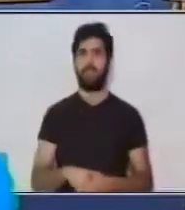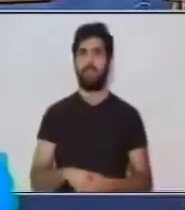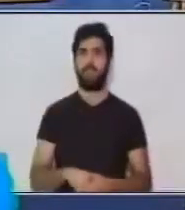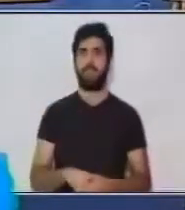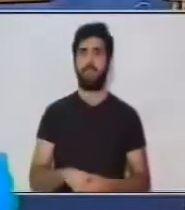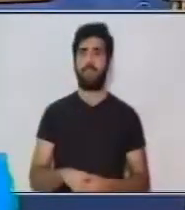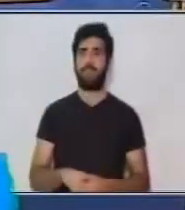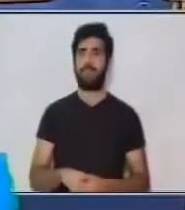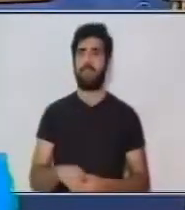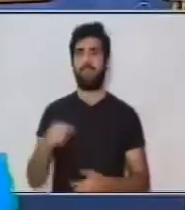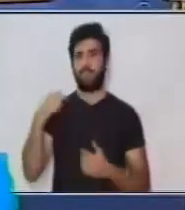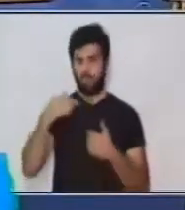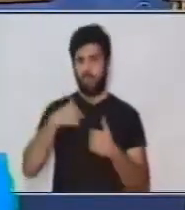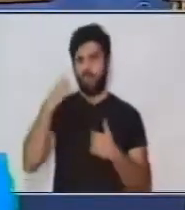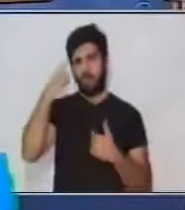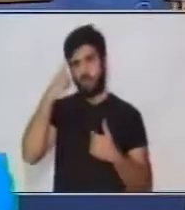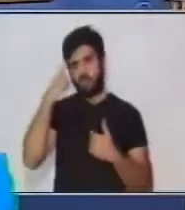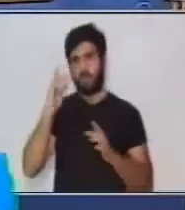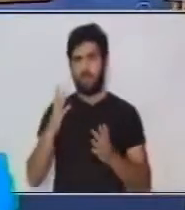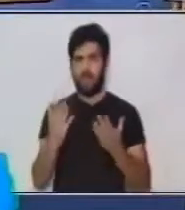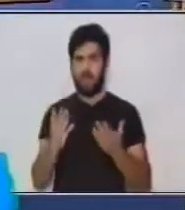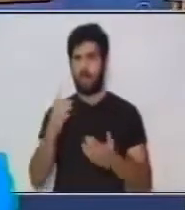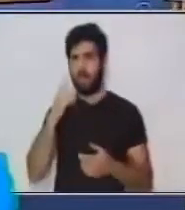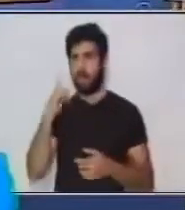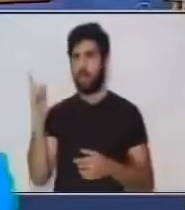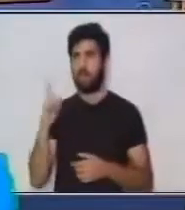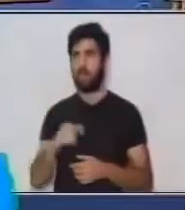Bueno, me parece que este tiene 7 lados.